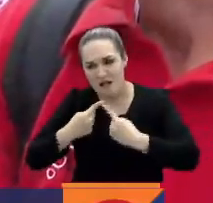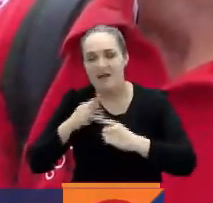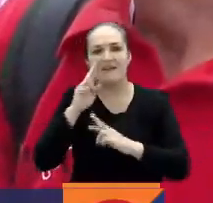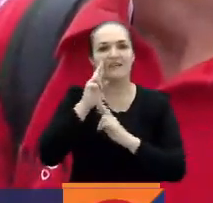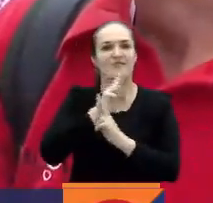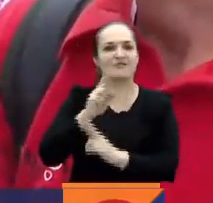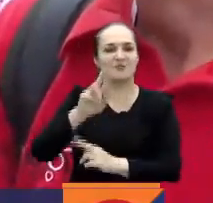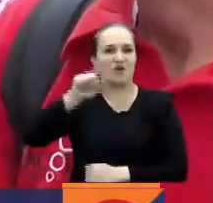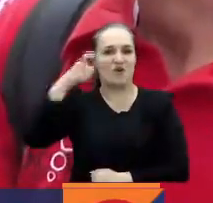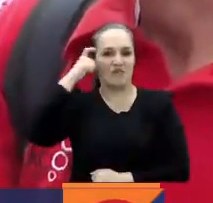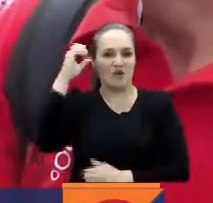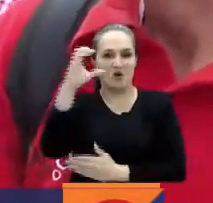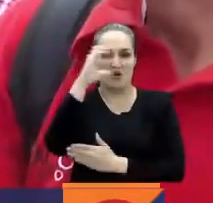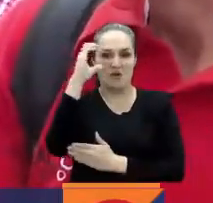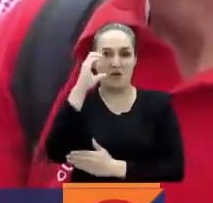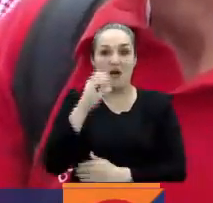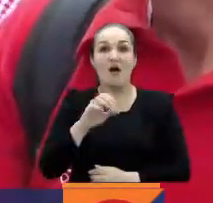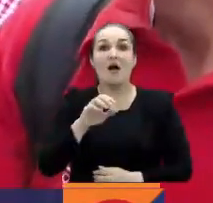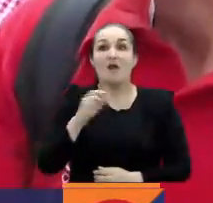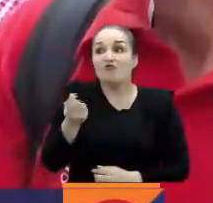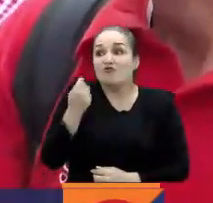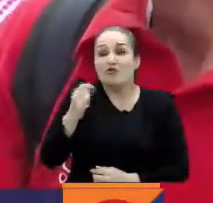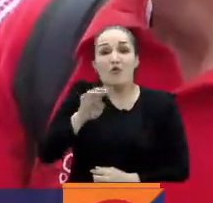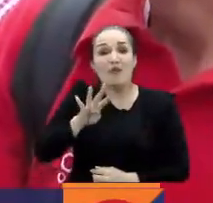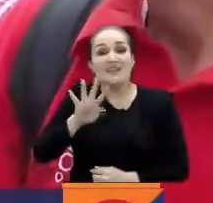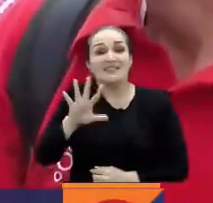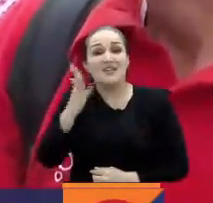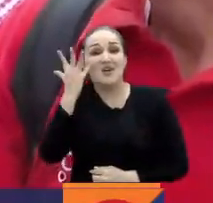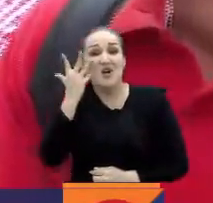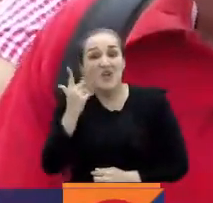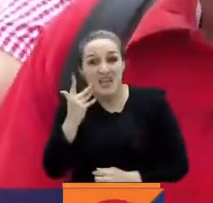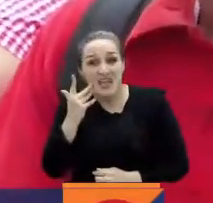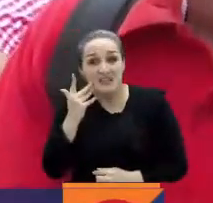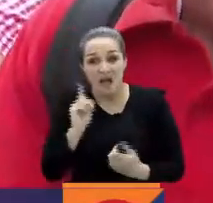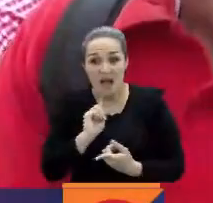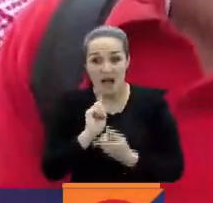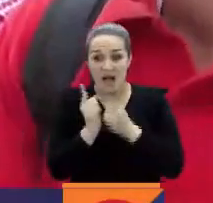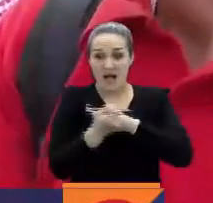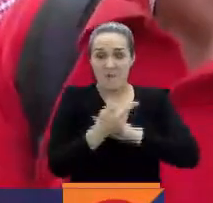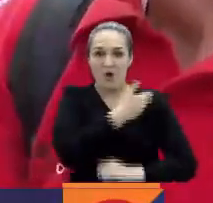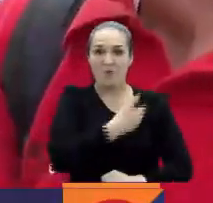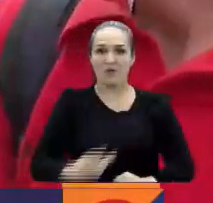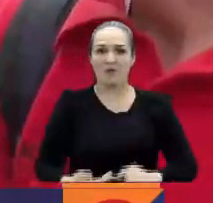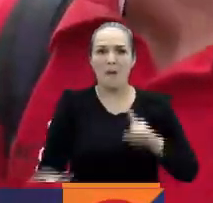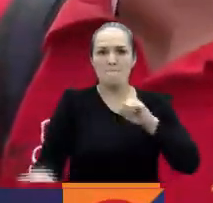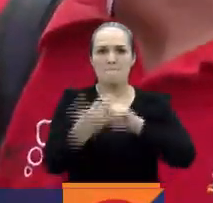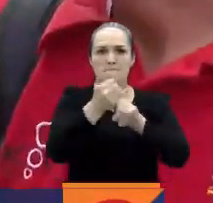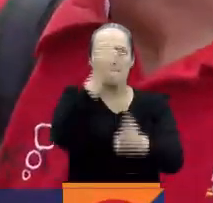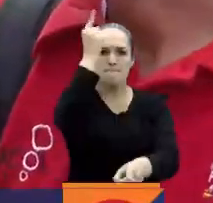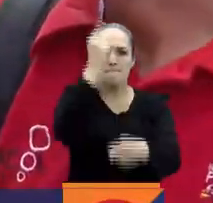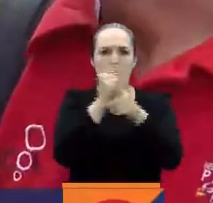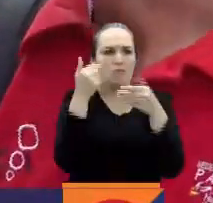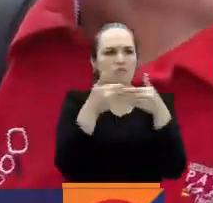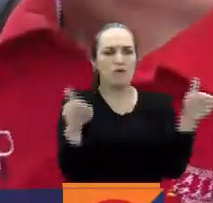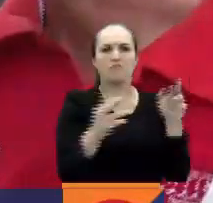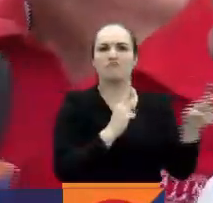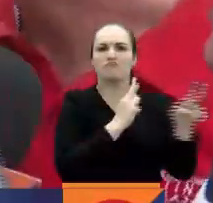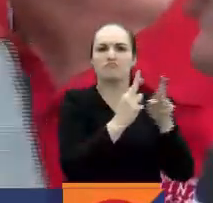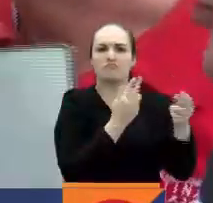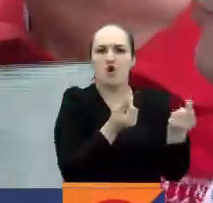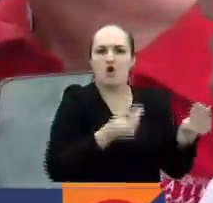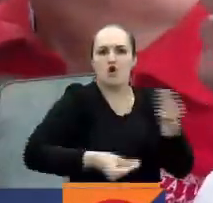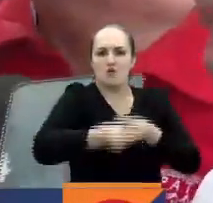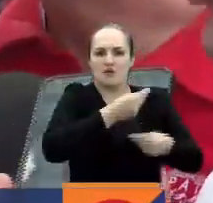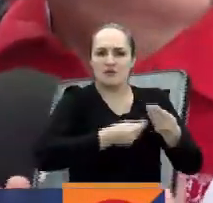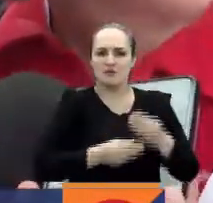nacional, porque tan solo 45 días logramos finalmente ver este rehacer de las relaciones comerciales. Vimos a toda la